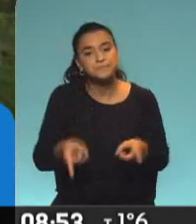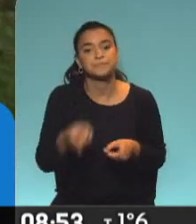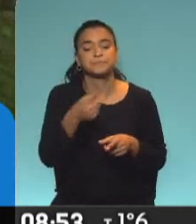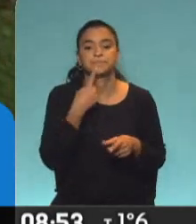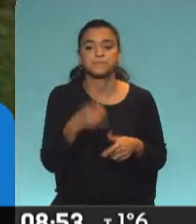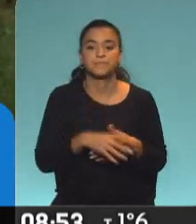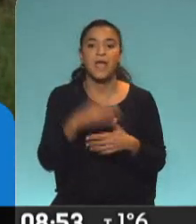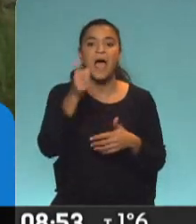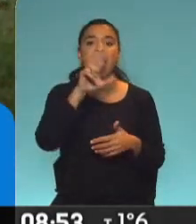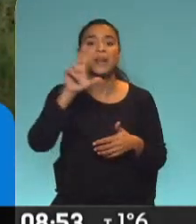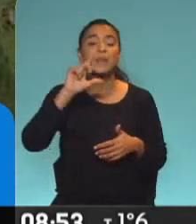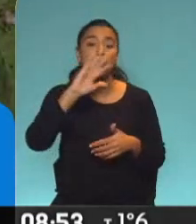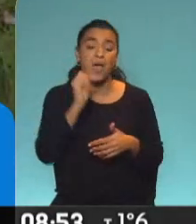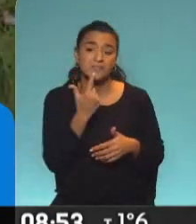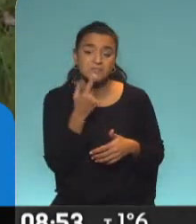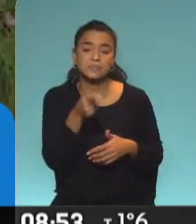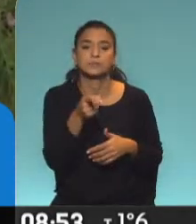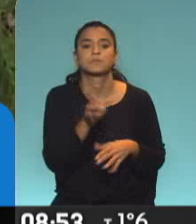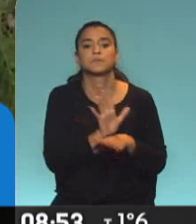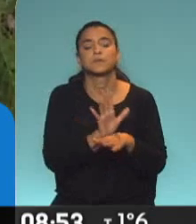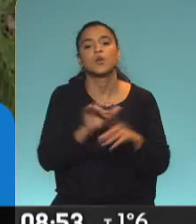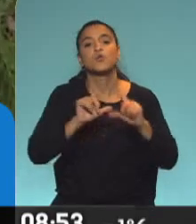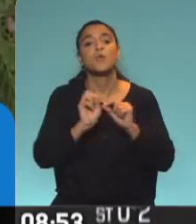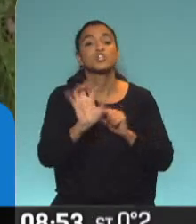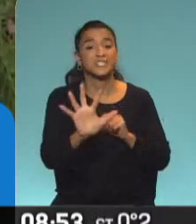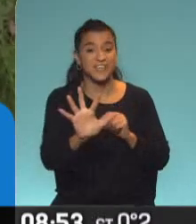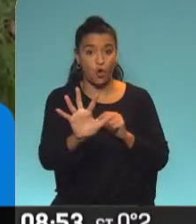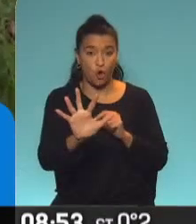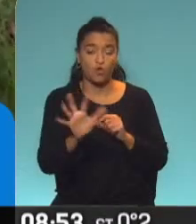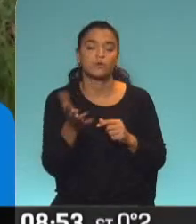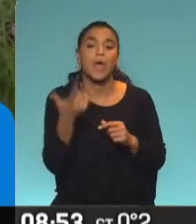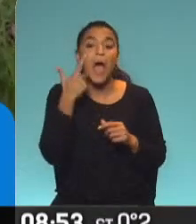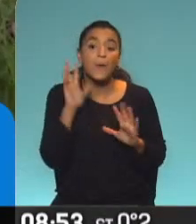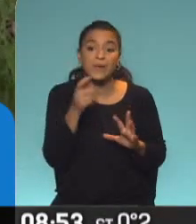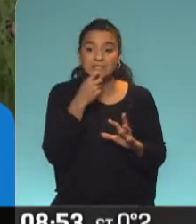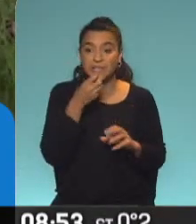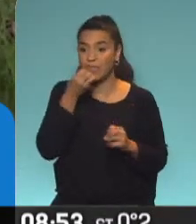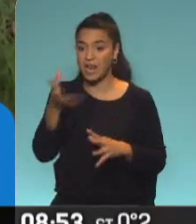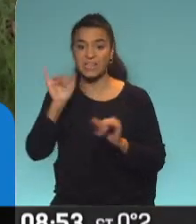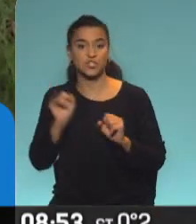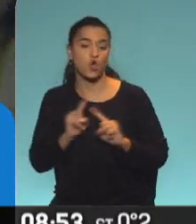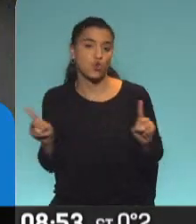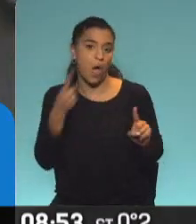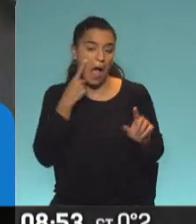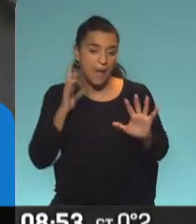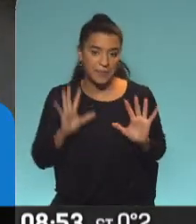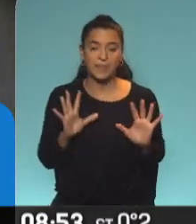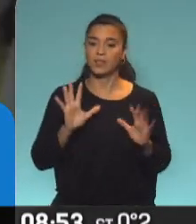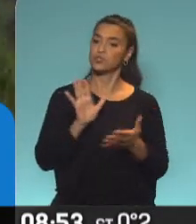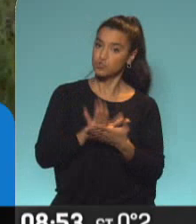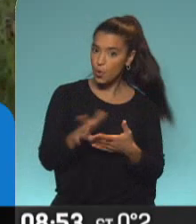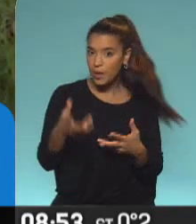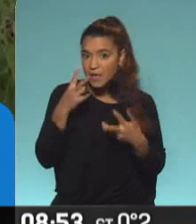que Arribas, conocido como el señor 5, hay que ver si prestará o no declaración en relación a